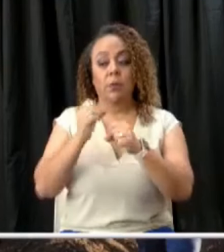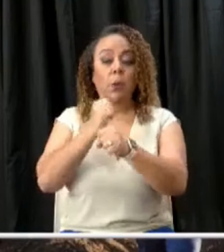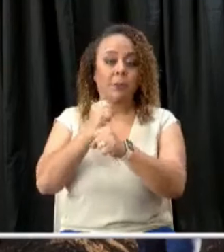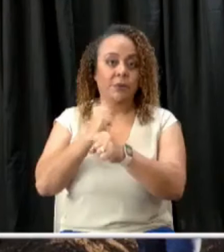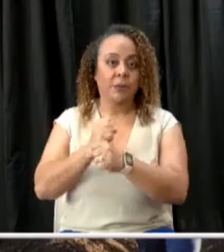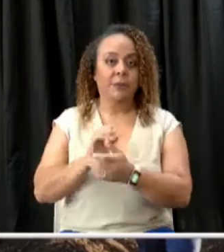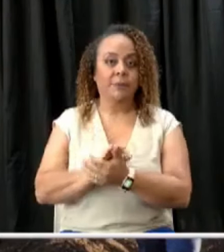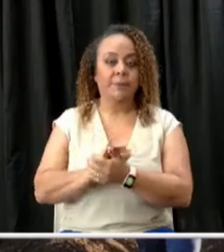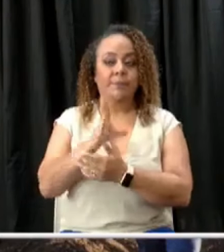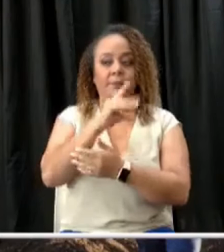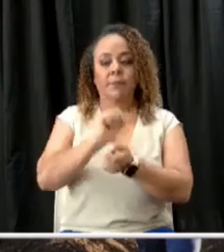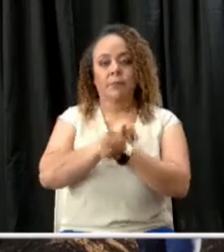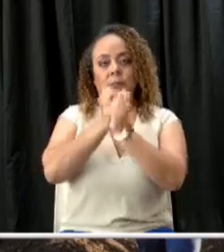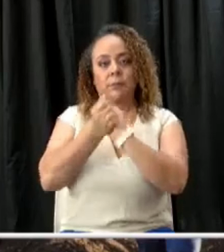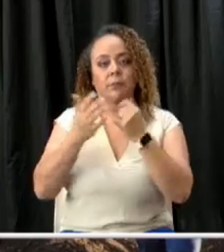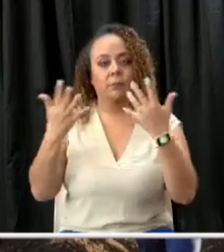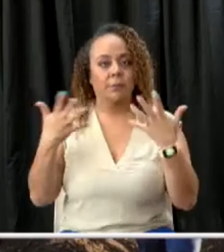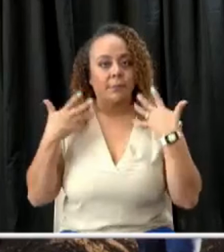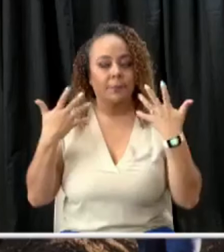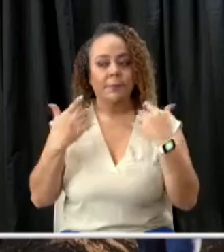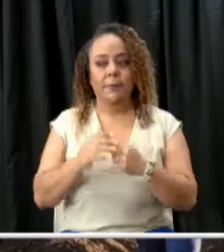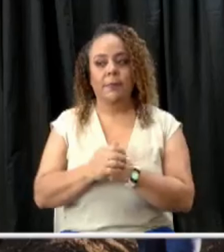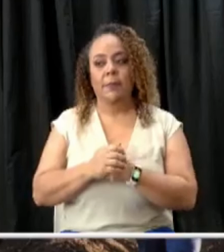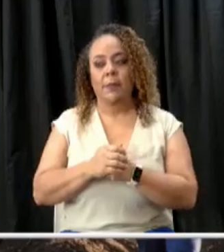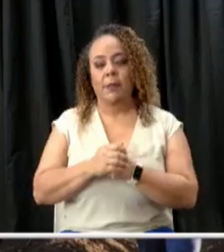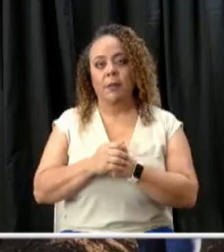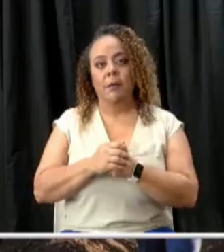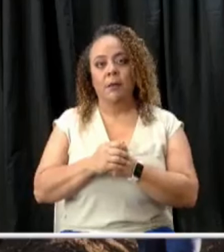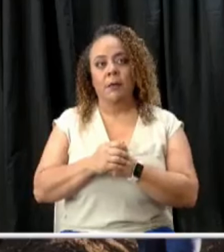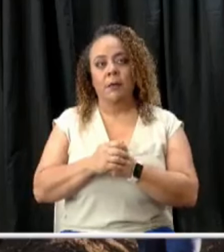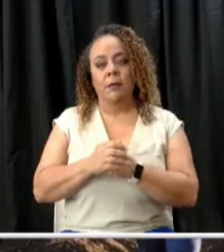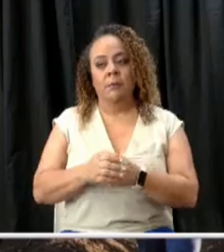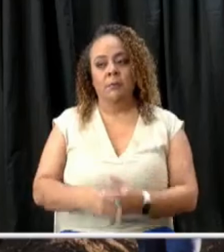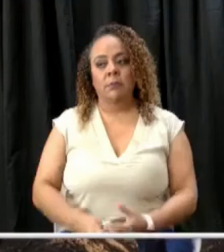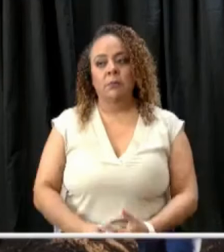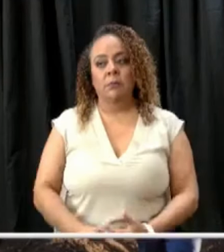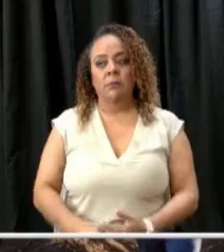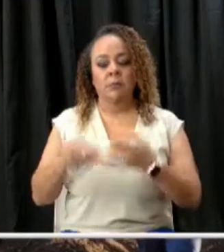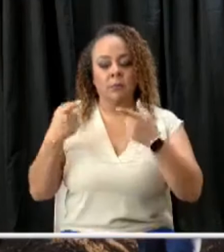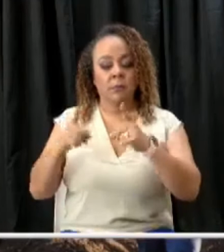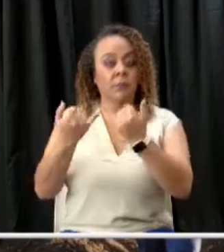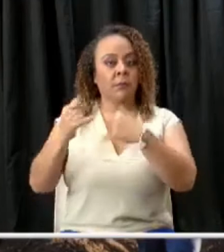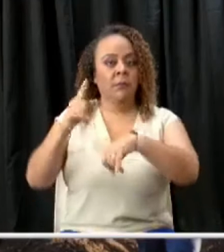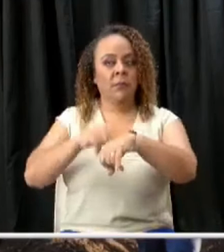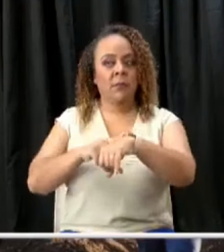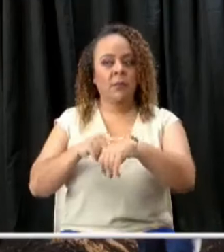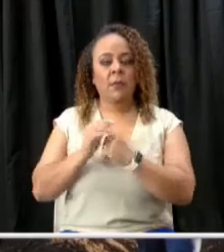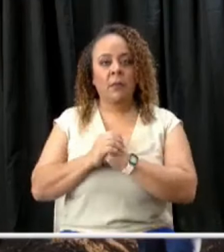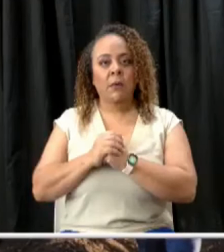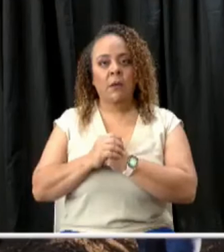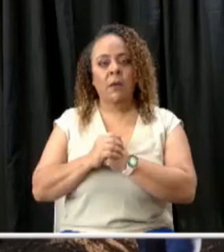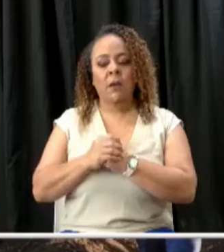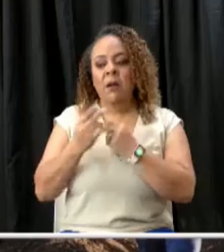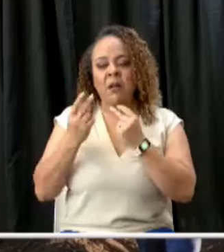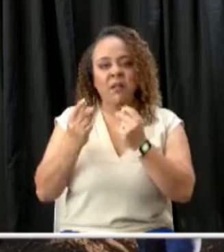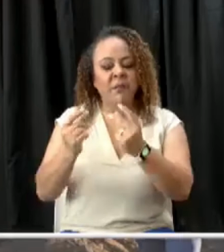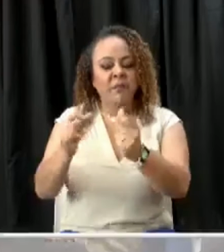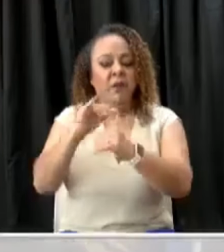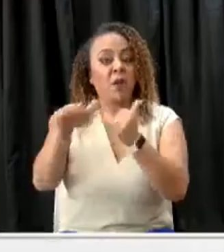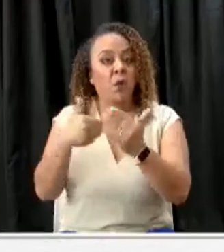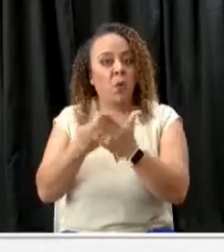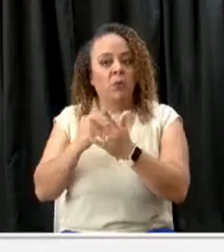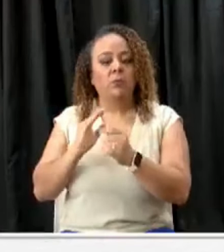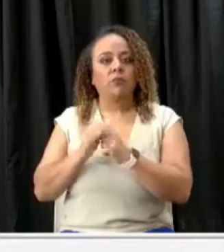ocupacionales. Y el cambio climático lo que está causando en este momento es que está acelerando todos